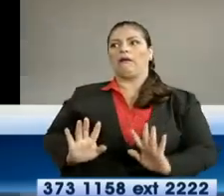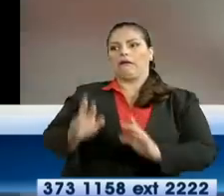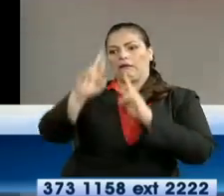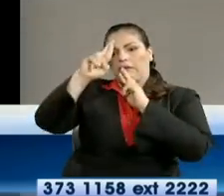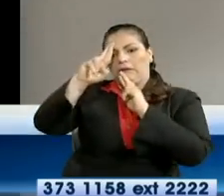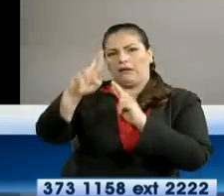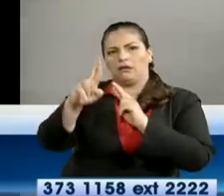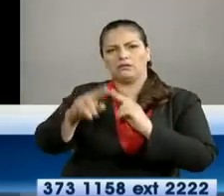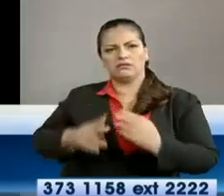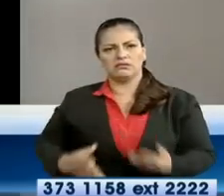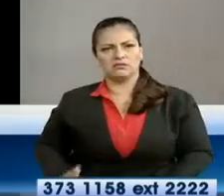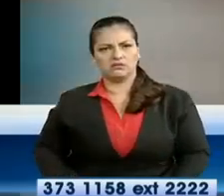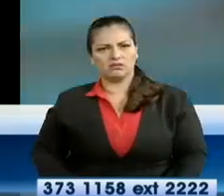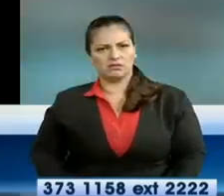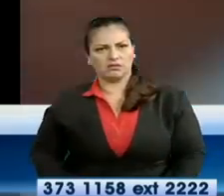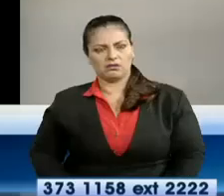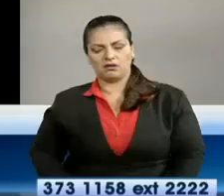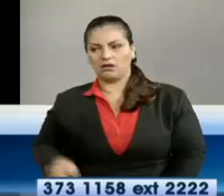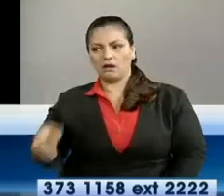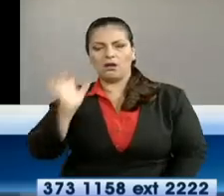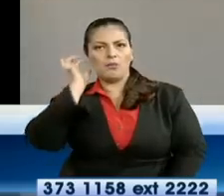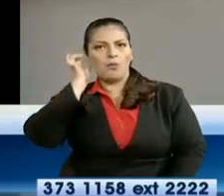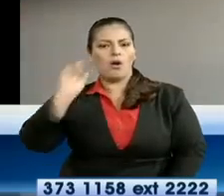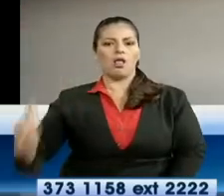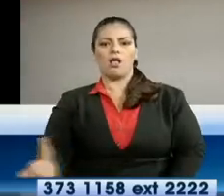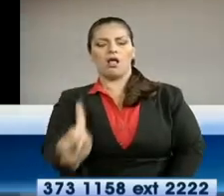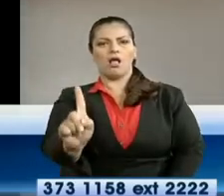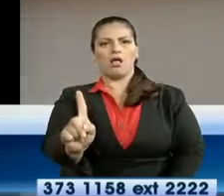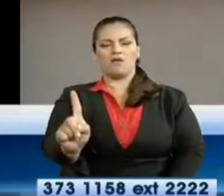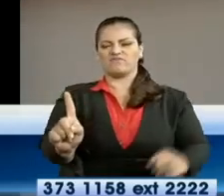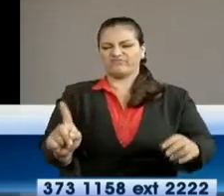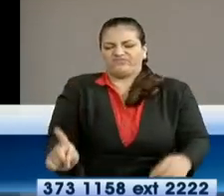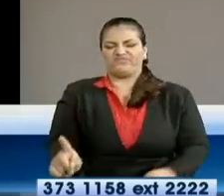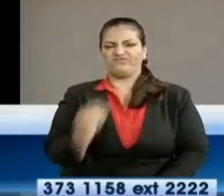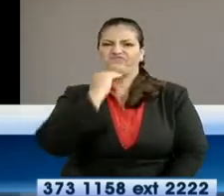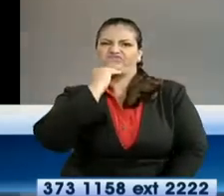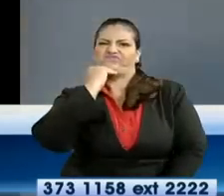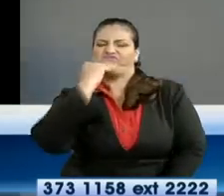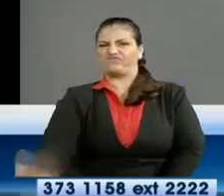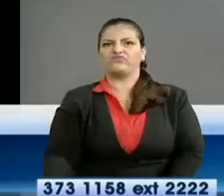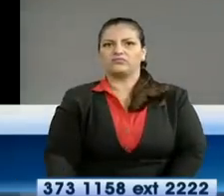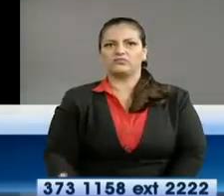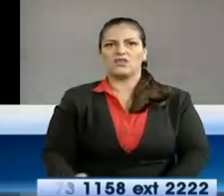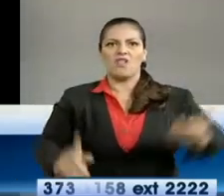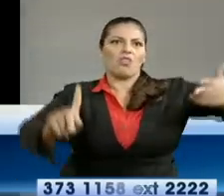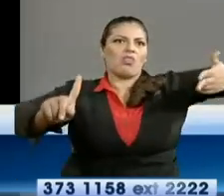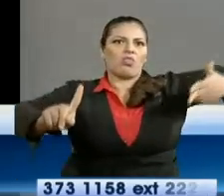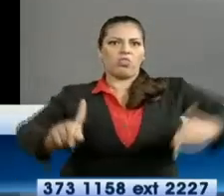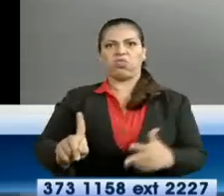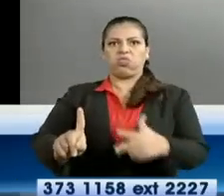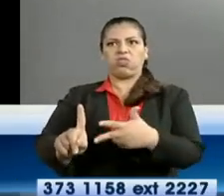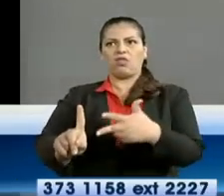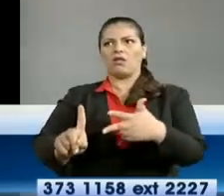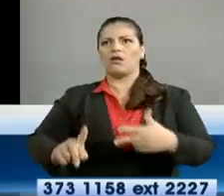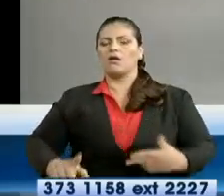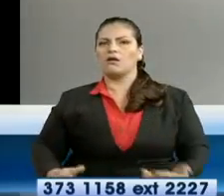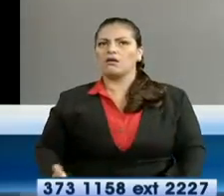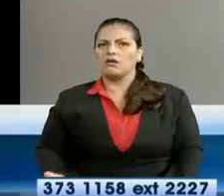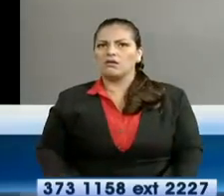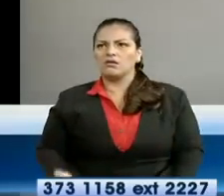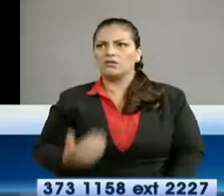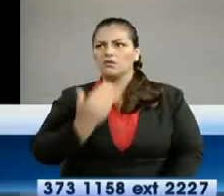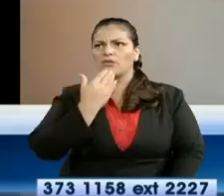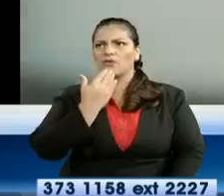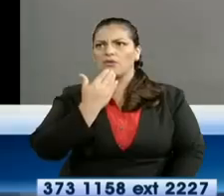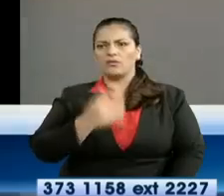a la dama oficial de la ATM por su condición de mujer. Y le quiso lanzar y echar el carro encima. Yo también vi las imágenes, terrible. Yo te voy a